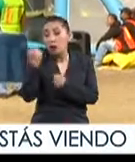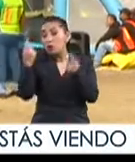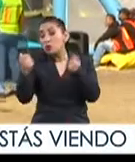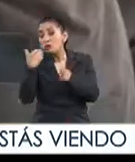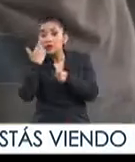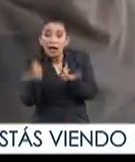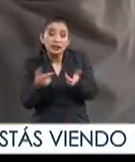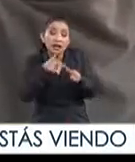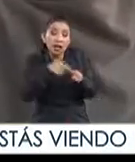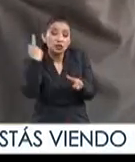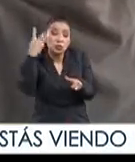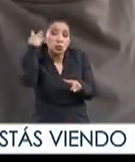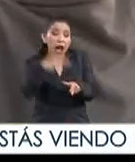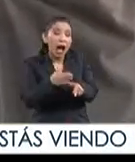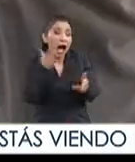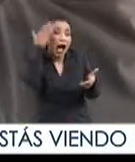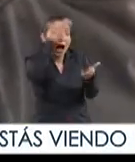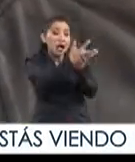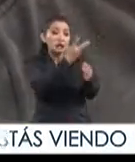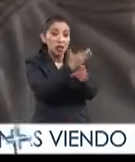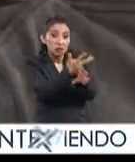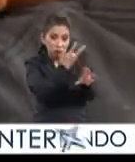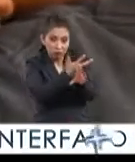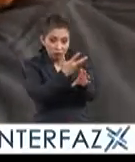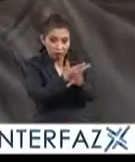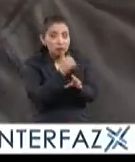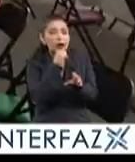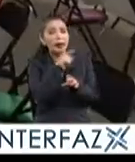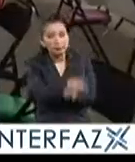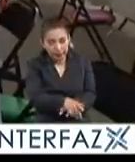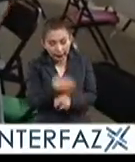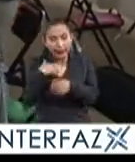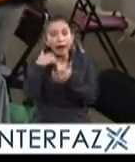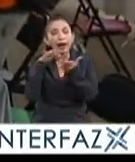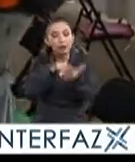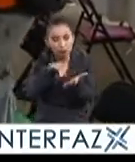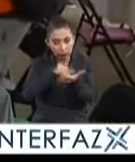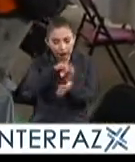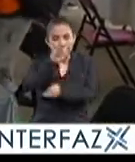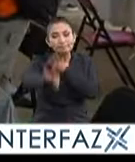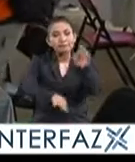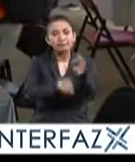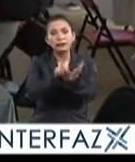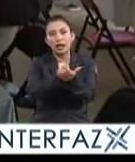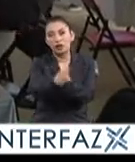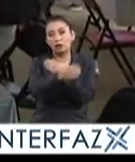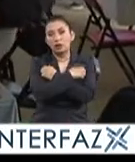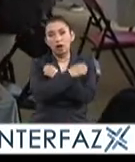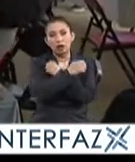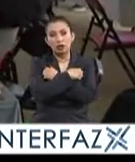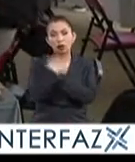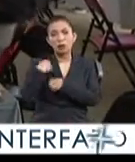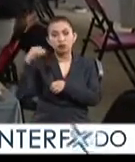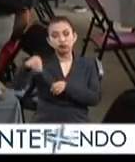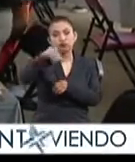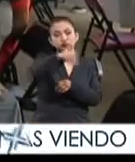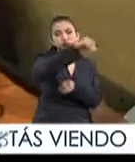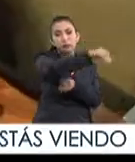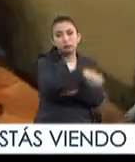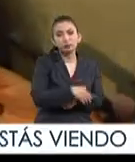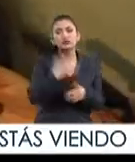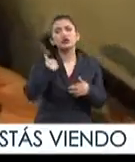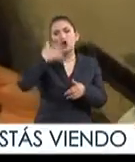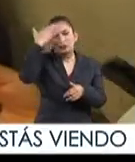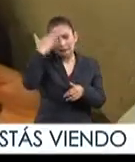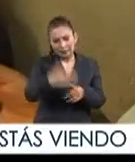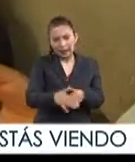aquellos que deseen continuar con su trayecto hacia Estados Unidos, también se les garantiza este derecho de manera ambulatoria. Yo